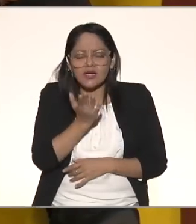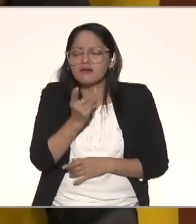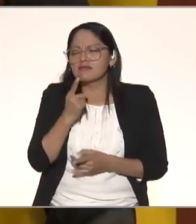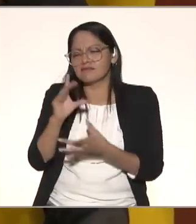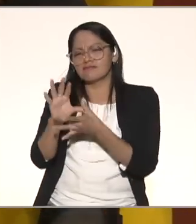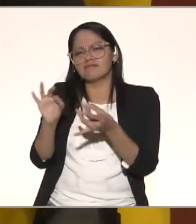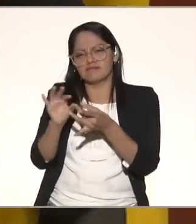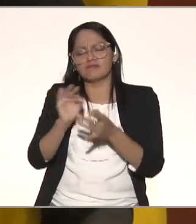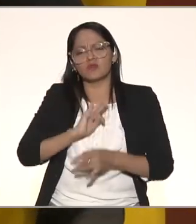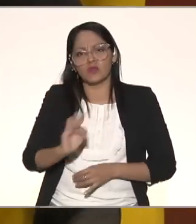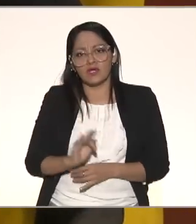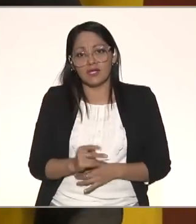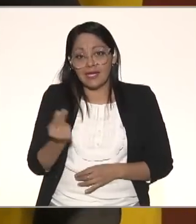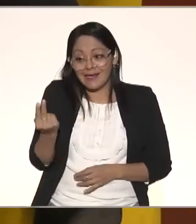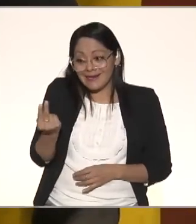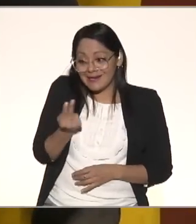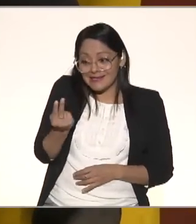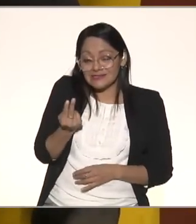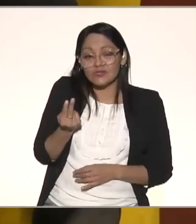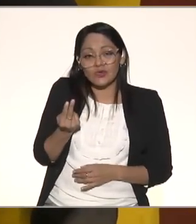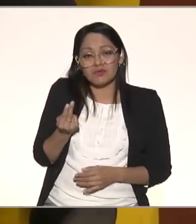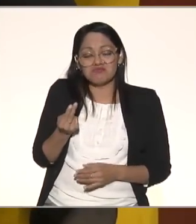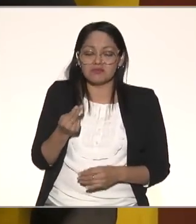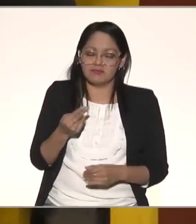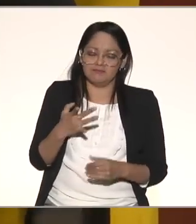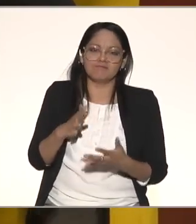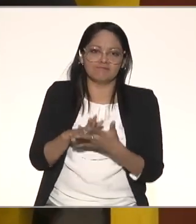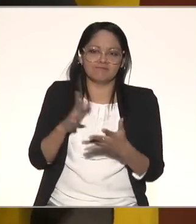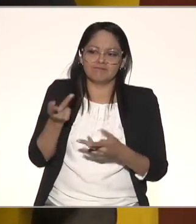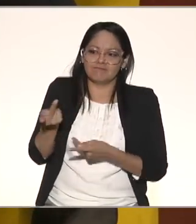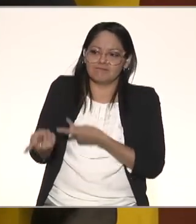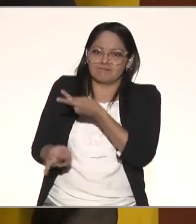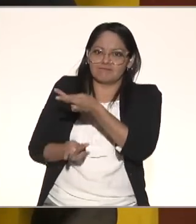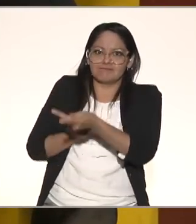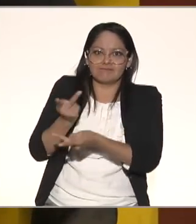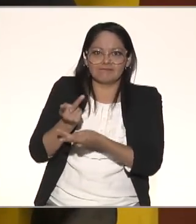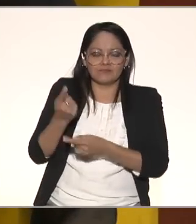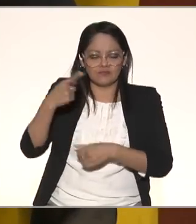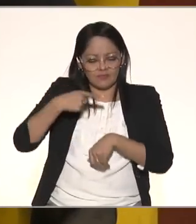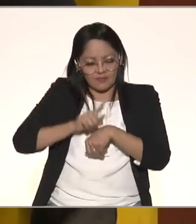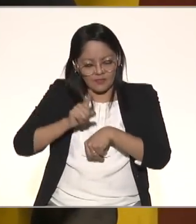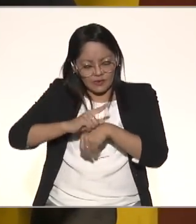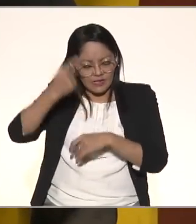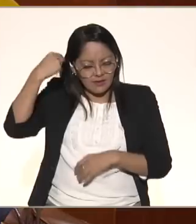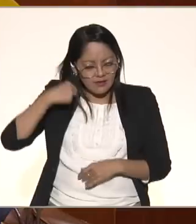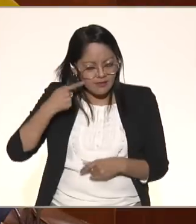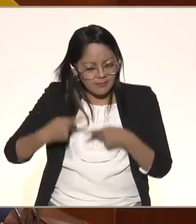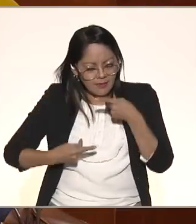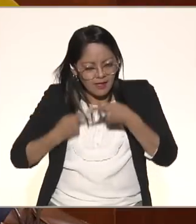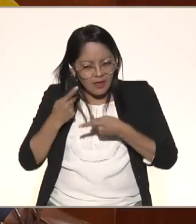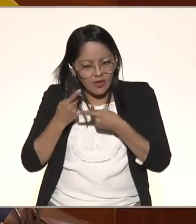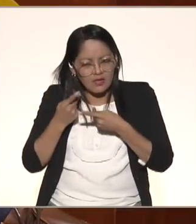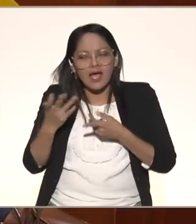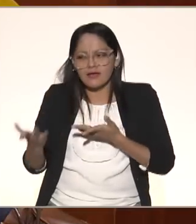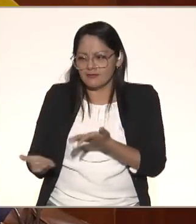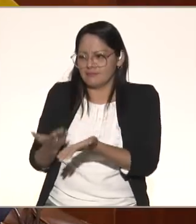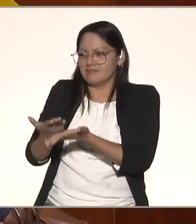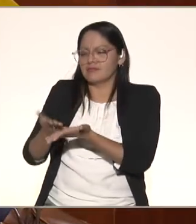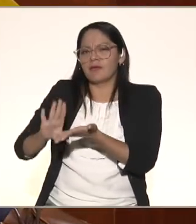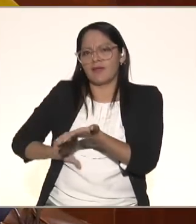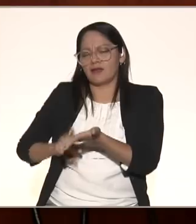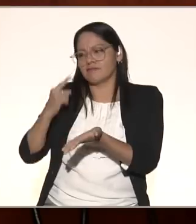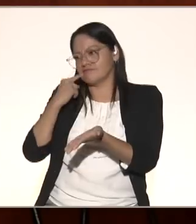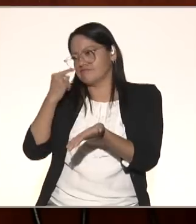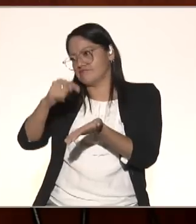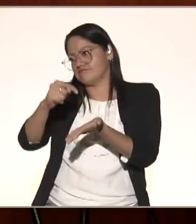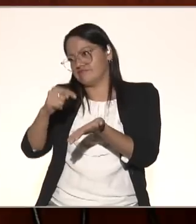Haciendo este pequeño trabajo enorme de preguntarme estas cosas todos los días, podría presentárselo a mi pareja y decirle, este es